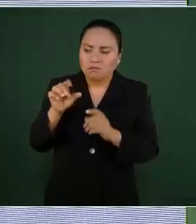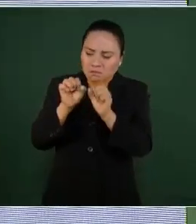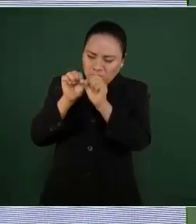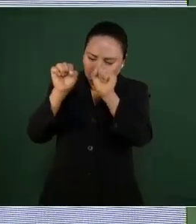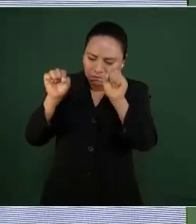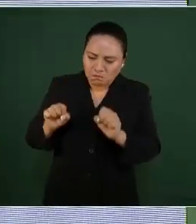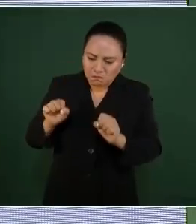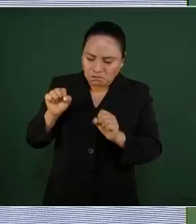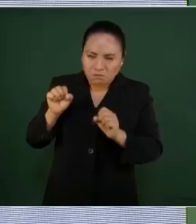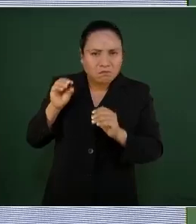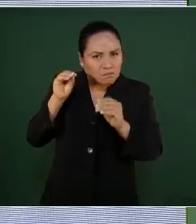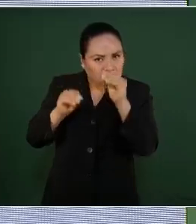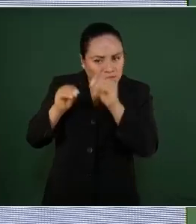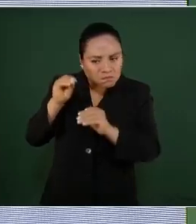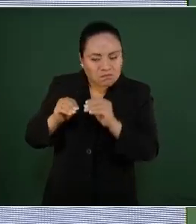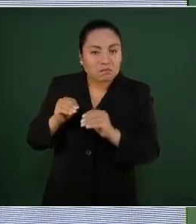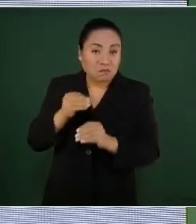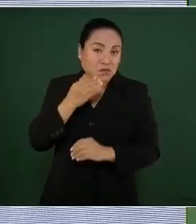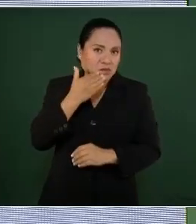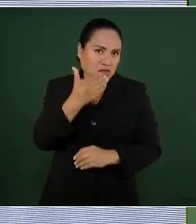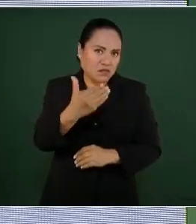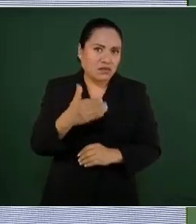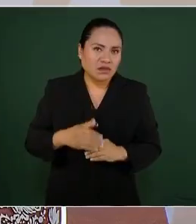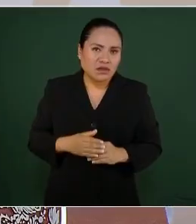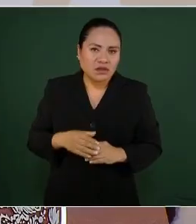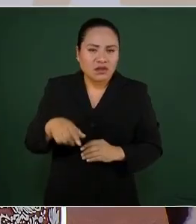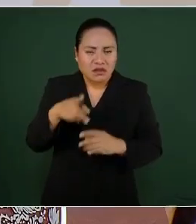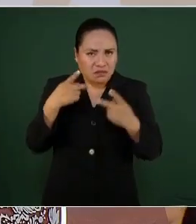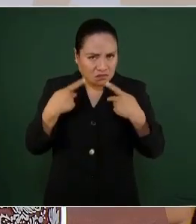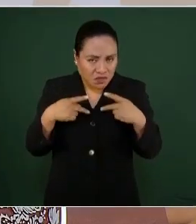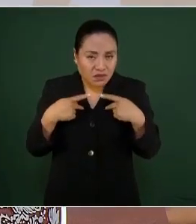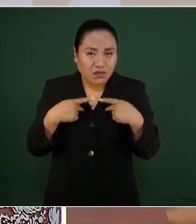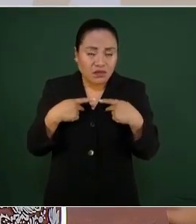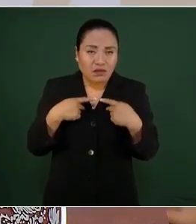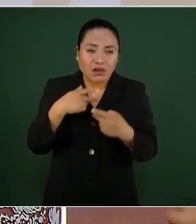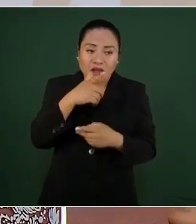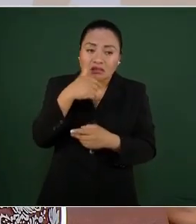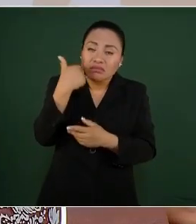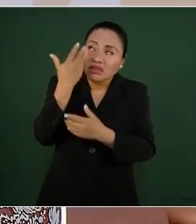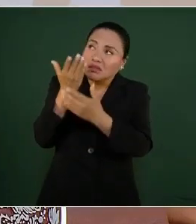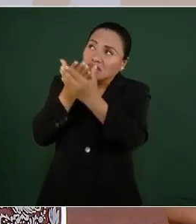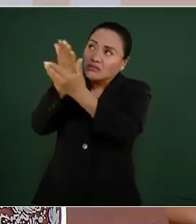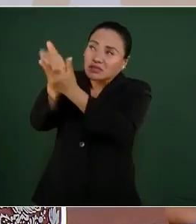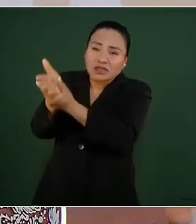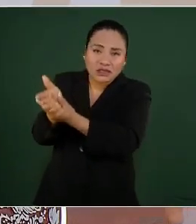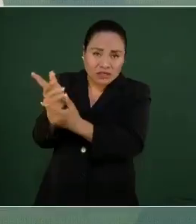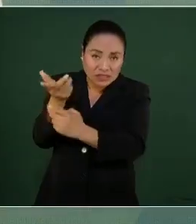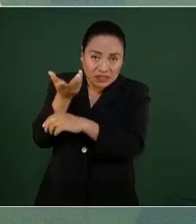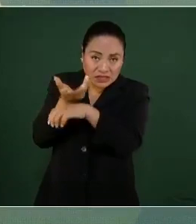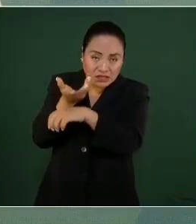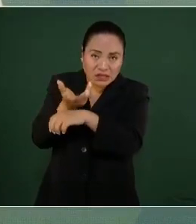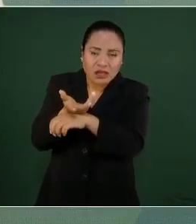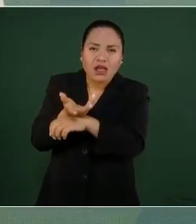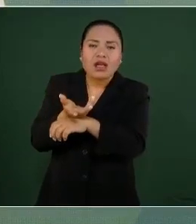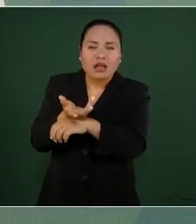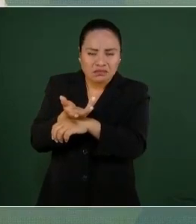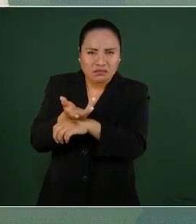bueno para que el que quiera ir a Estados Unidos pueda hacer sus